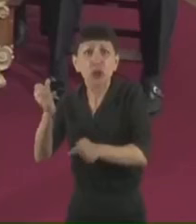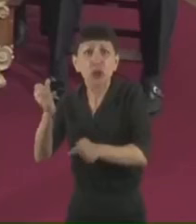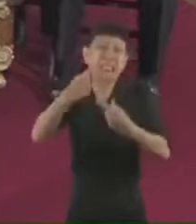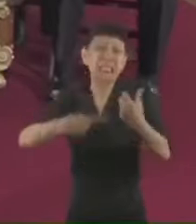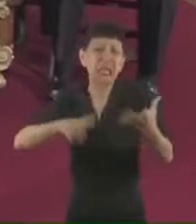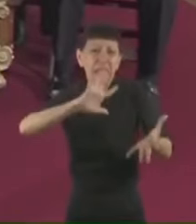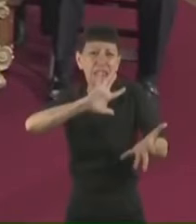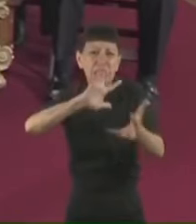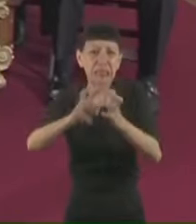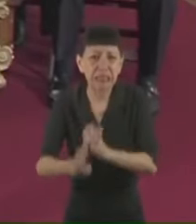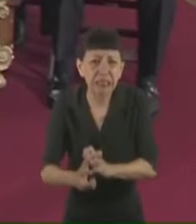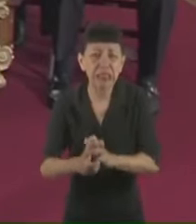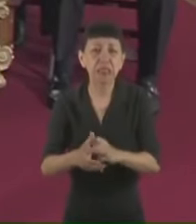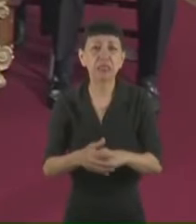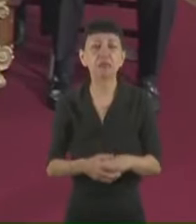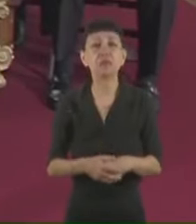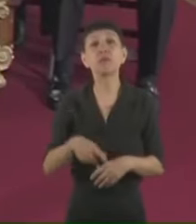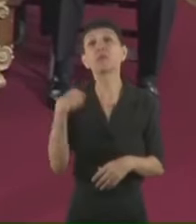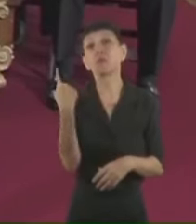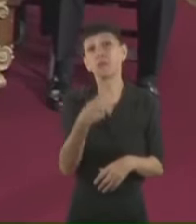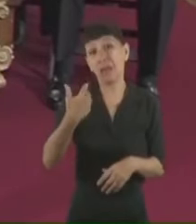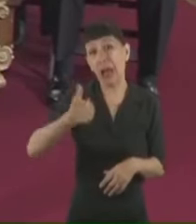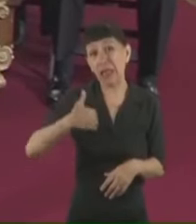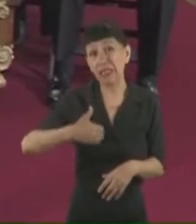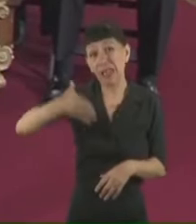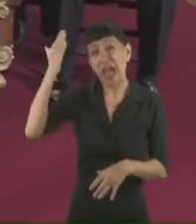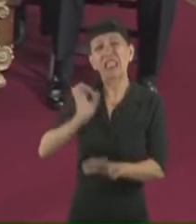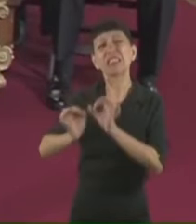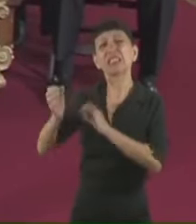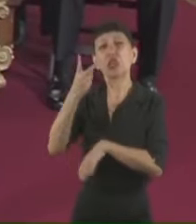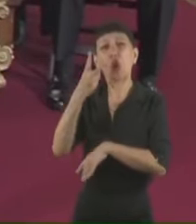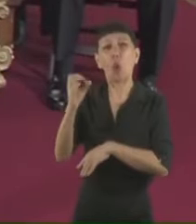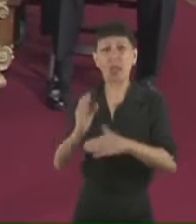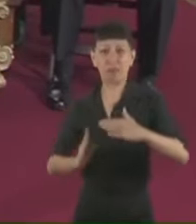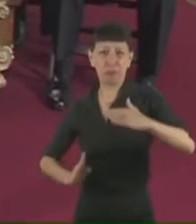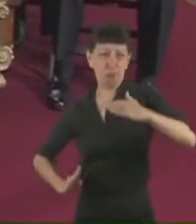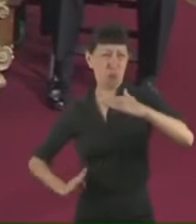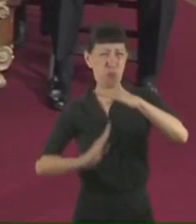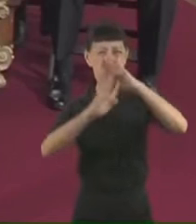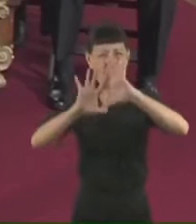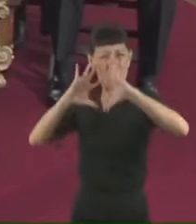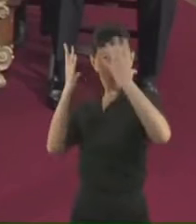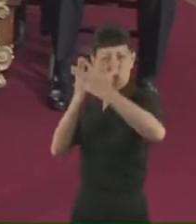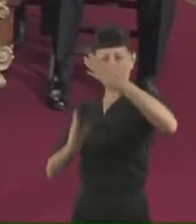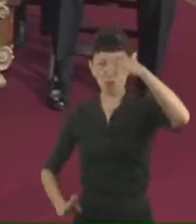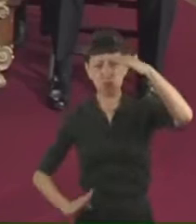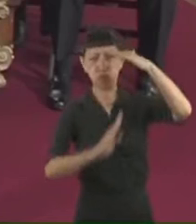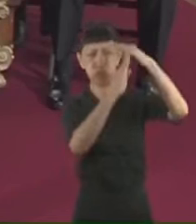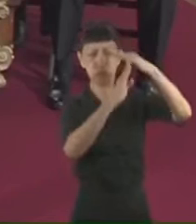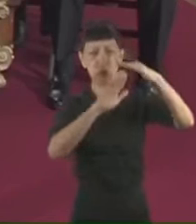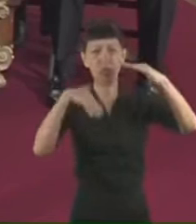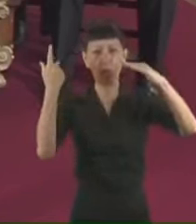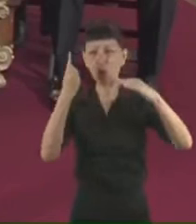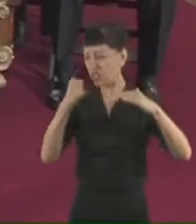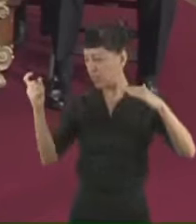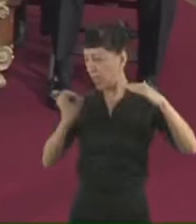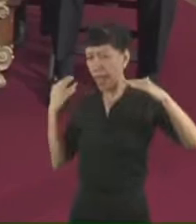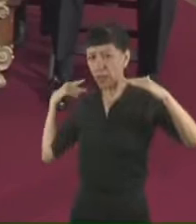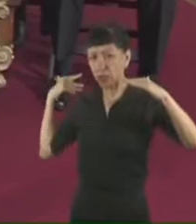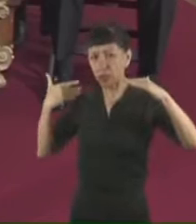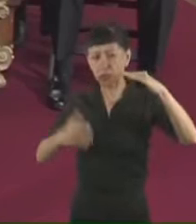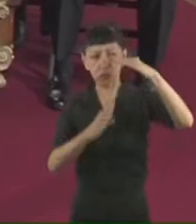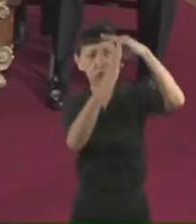era la primer potencia mundial a lo largo de los últimos 100 años se ha visto enfrascado en un ciclo interminable de